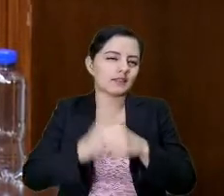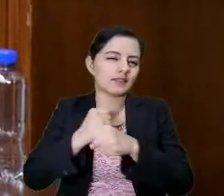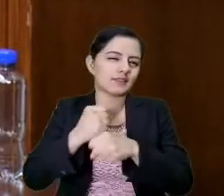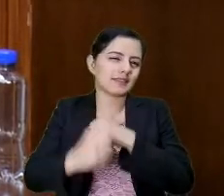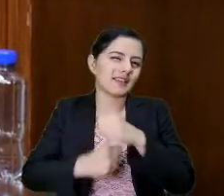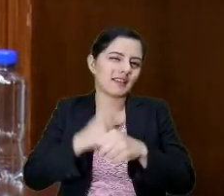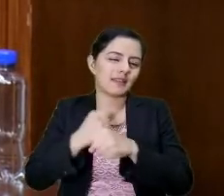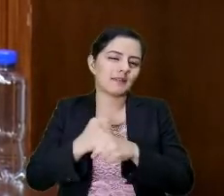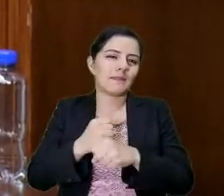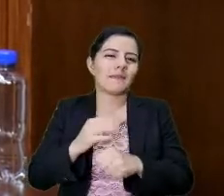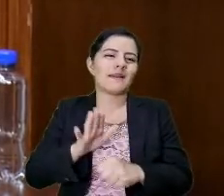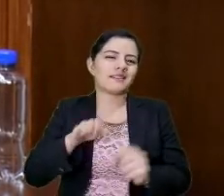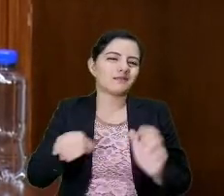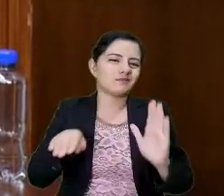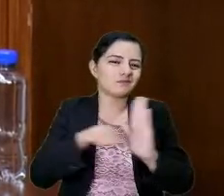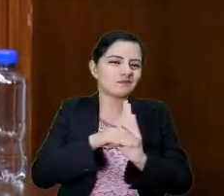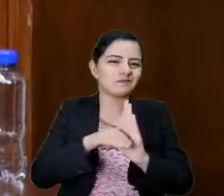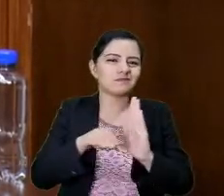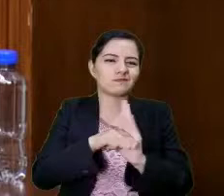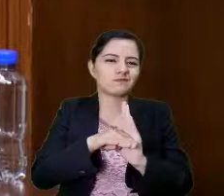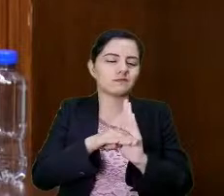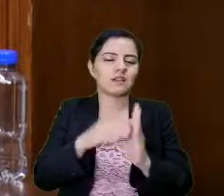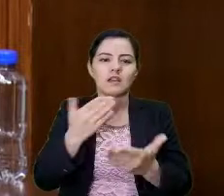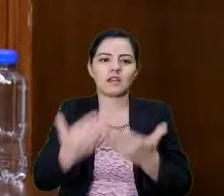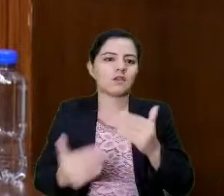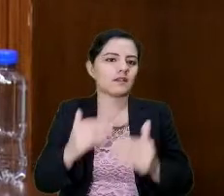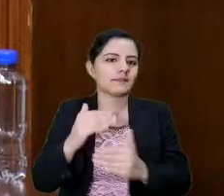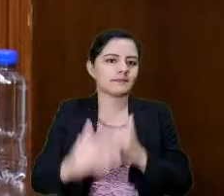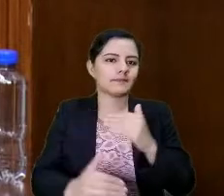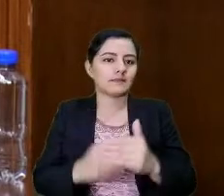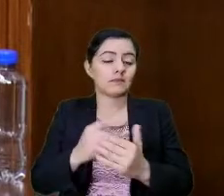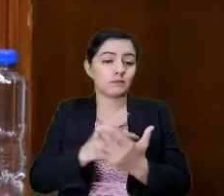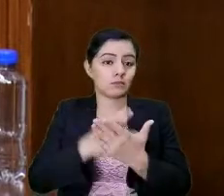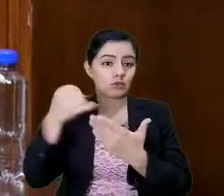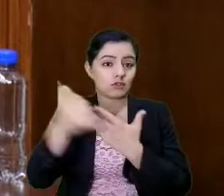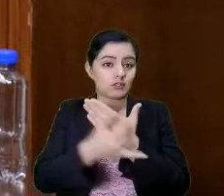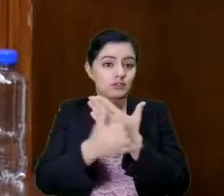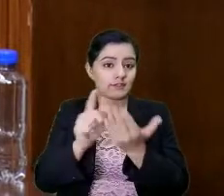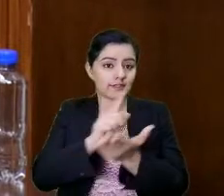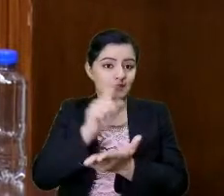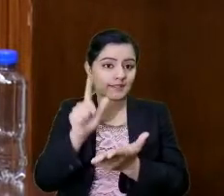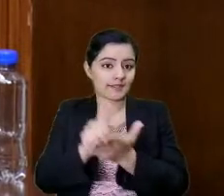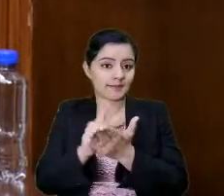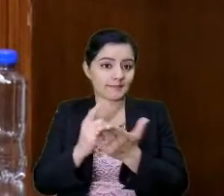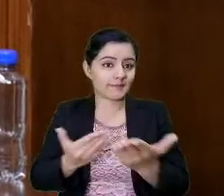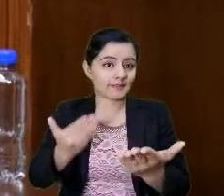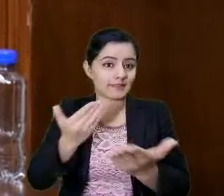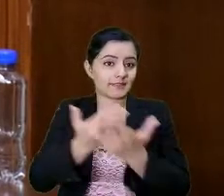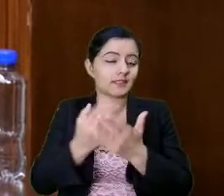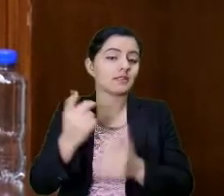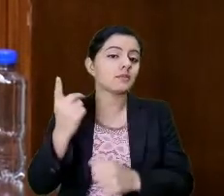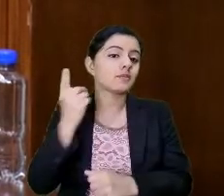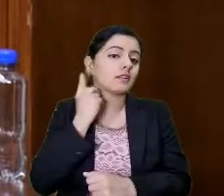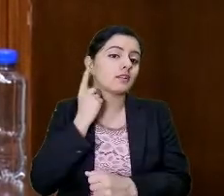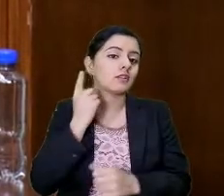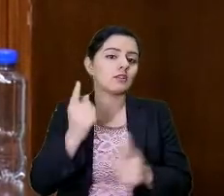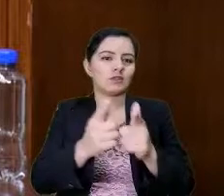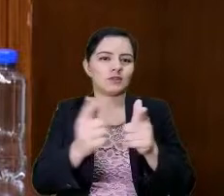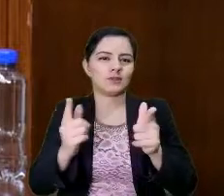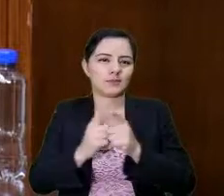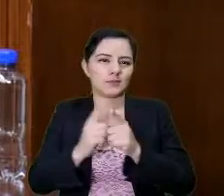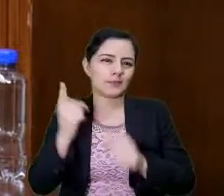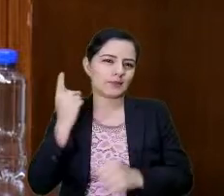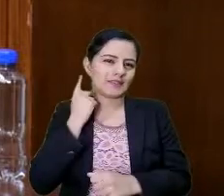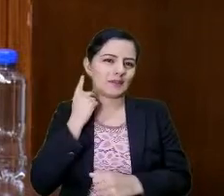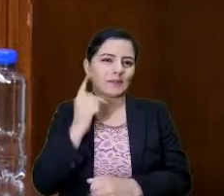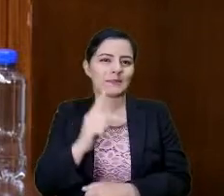quedado paralizado. Este proyecto de ley que presentamos los diputados del Grupo Parlamentario del Partido del Trabajo, y